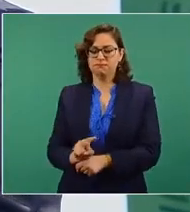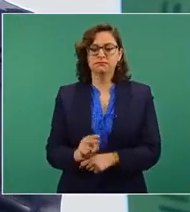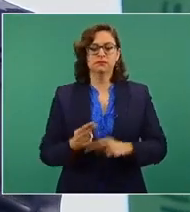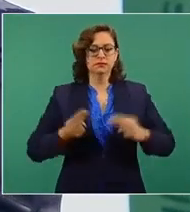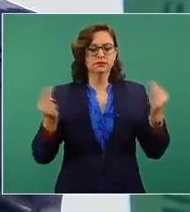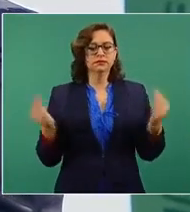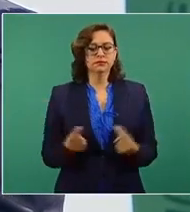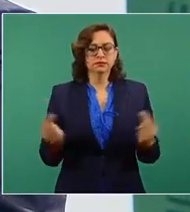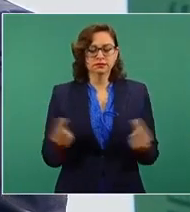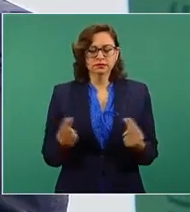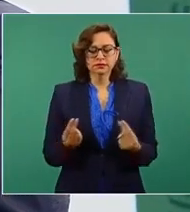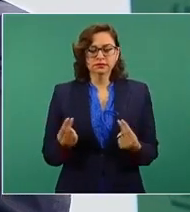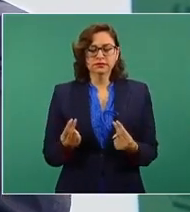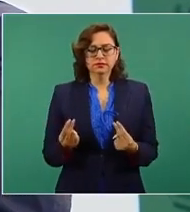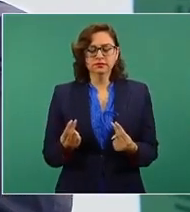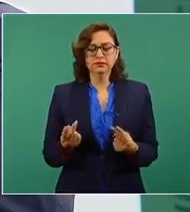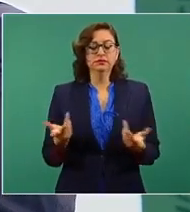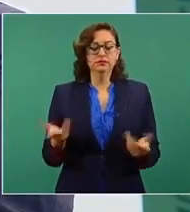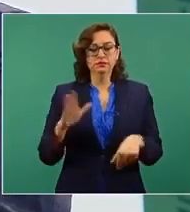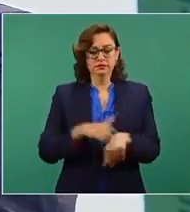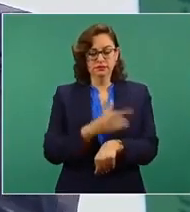porque en la pasada administración,